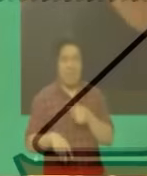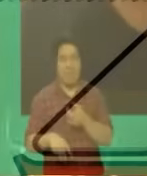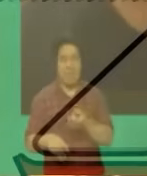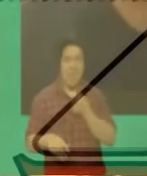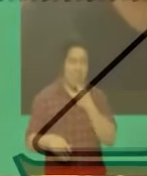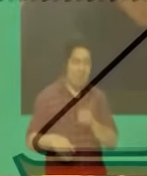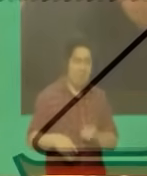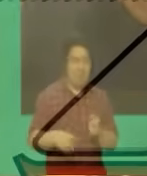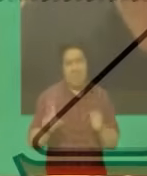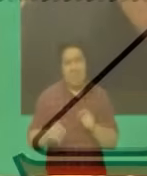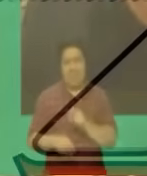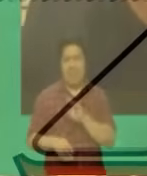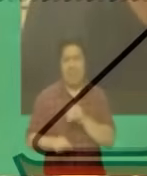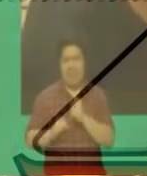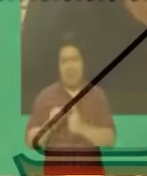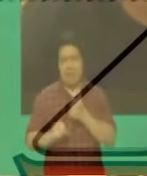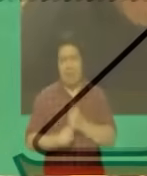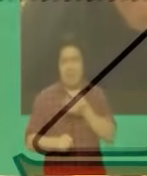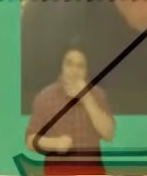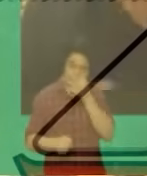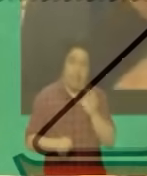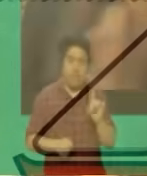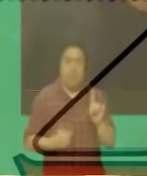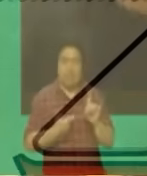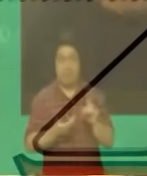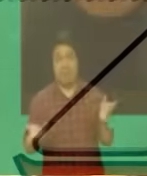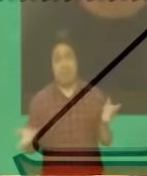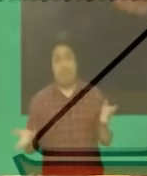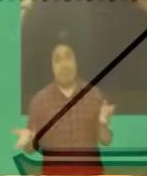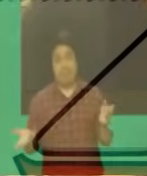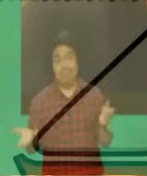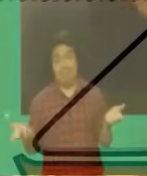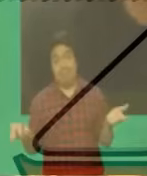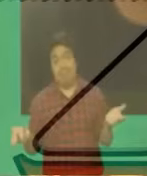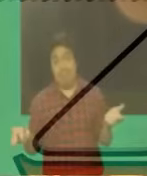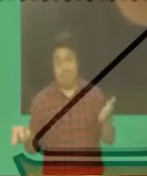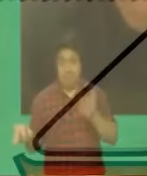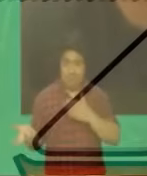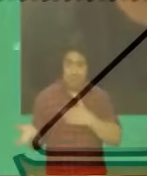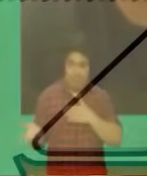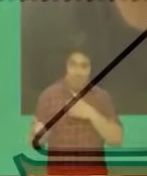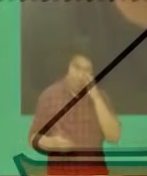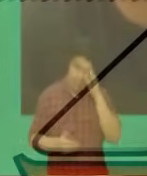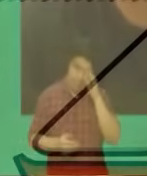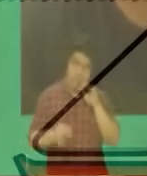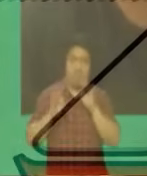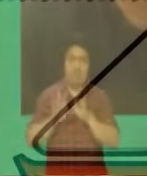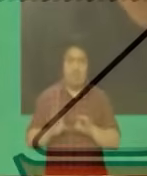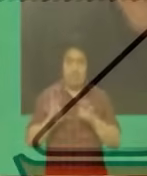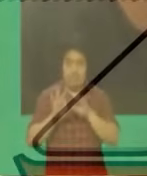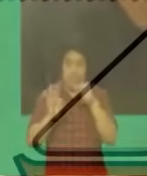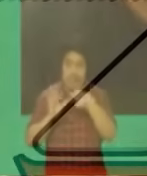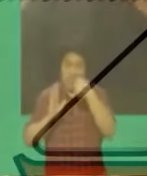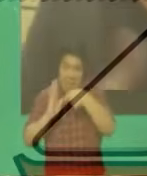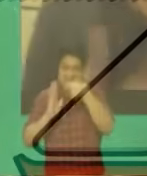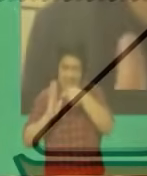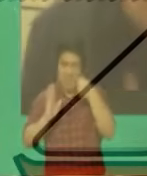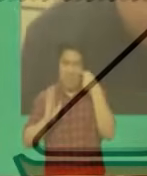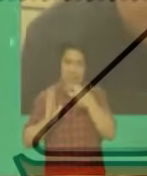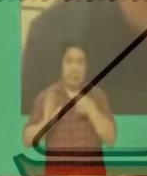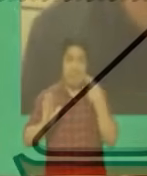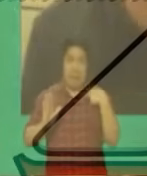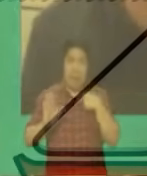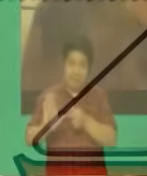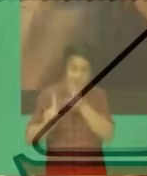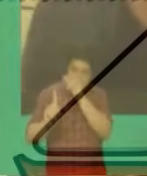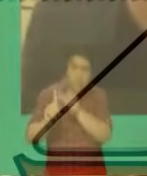tipo. Todo eso, ya va para los 30, ¿no? O sea, ya me va a alcanzar. Yo la verdad es que creo que lo importante del video es que refleja mucho la